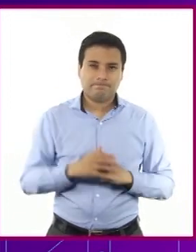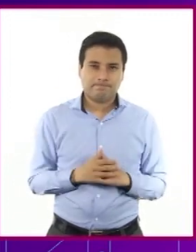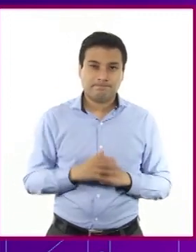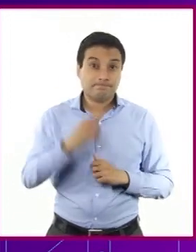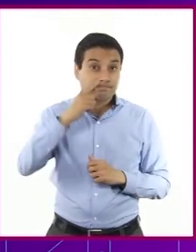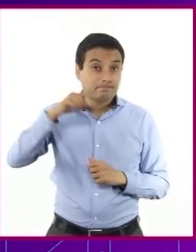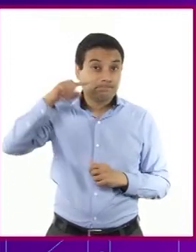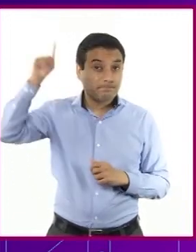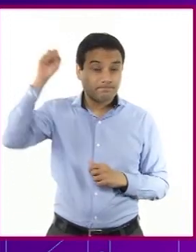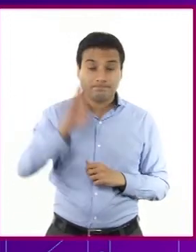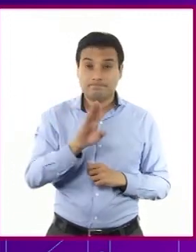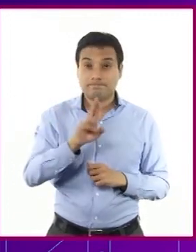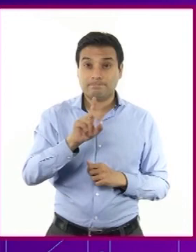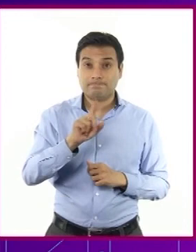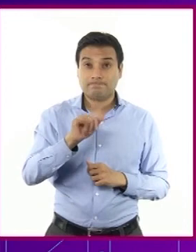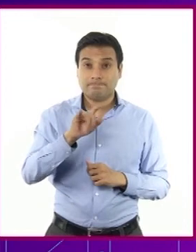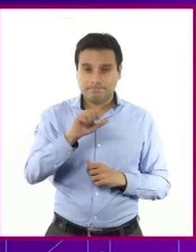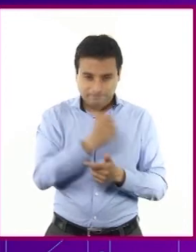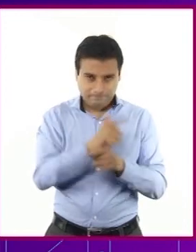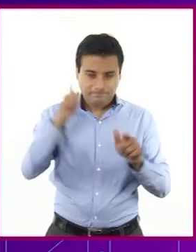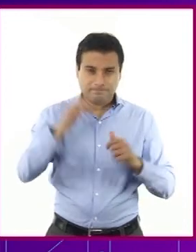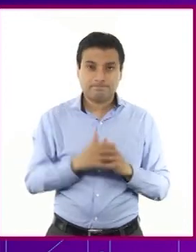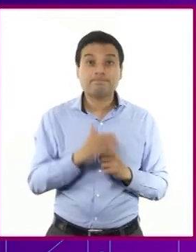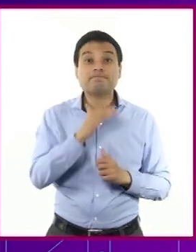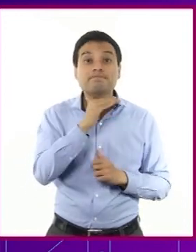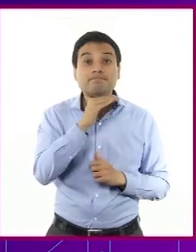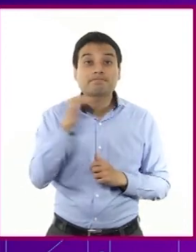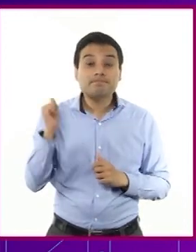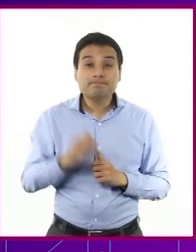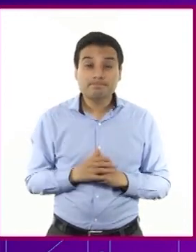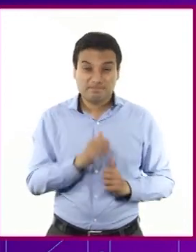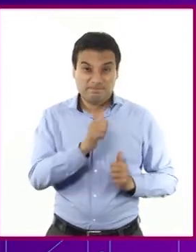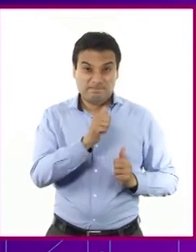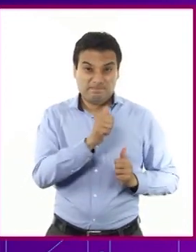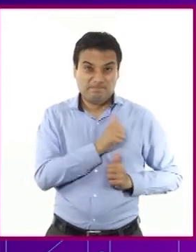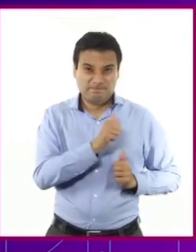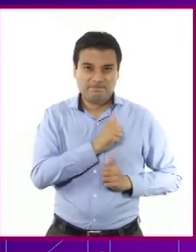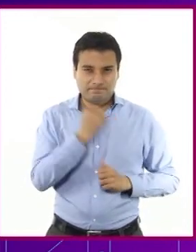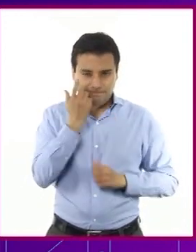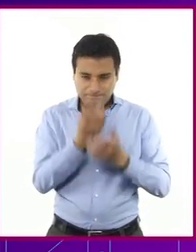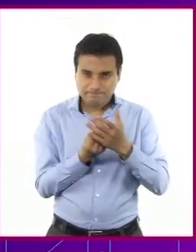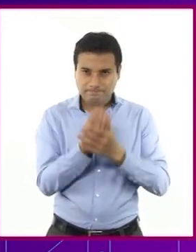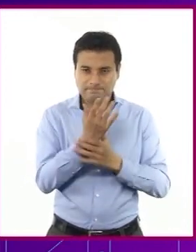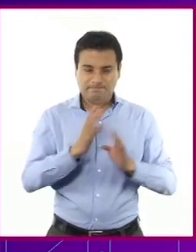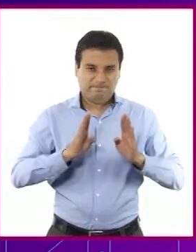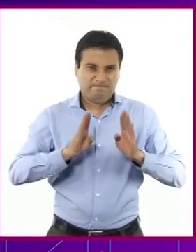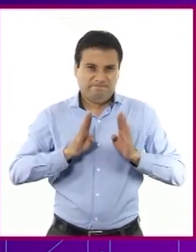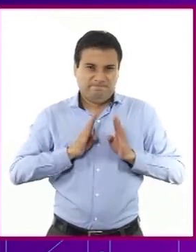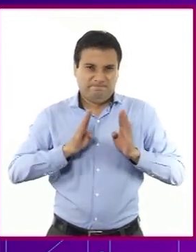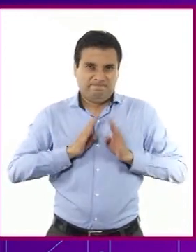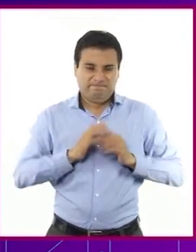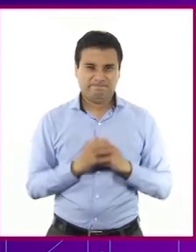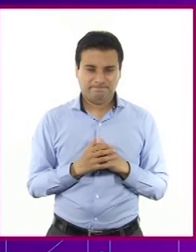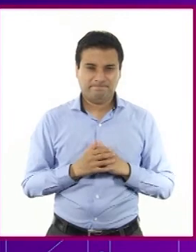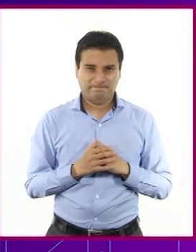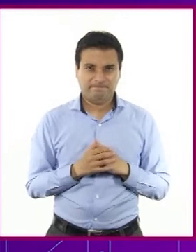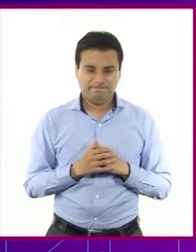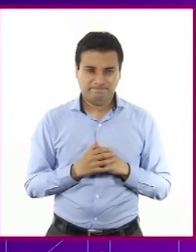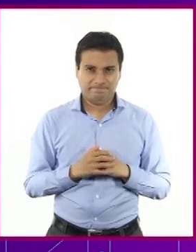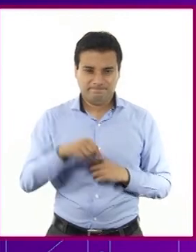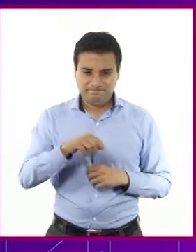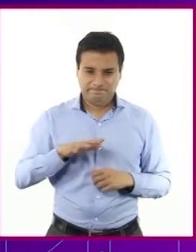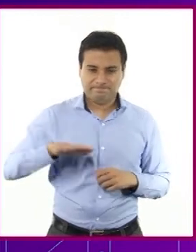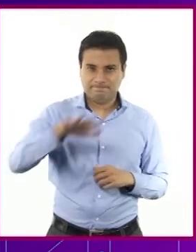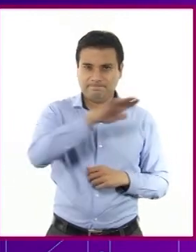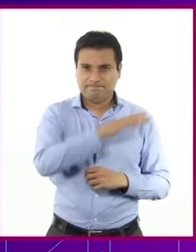Hungría. En Alemania, el régimen nazi intentó organizar un nuevo ejército que defendería principalmente el bloque